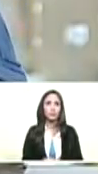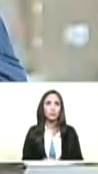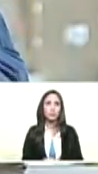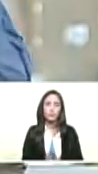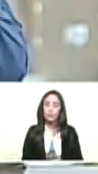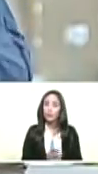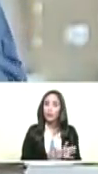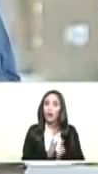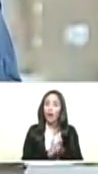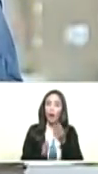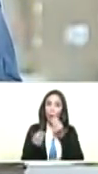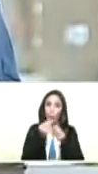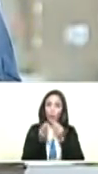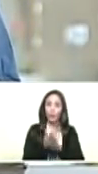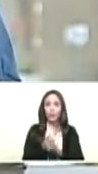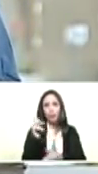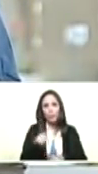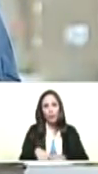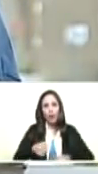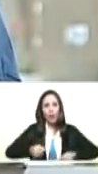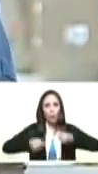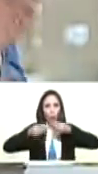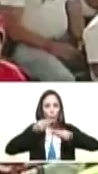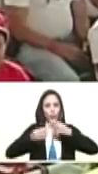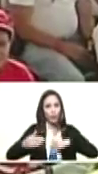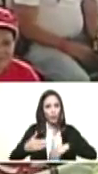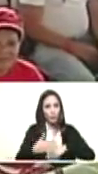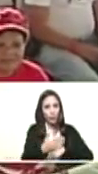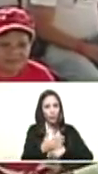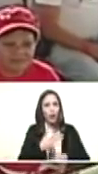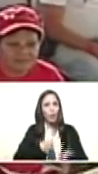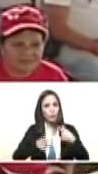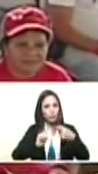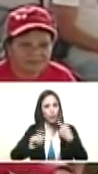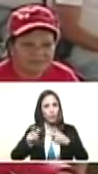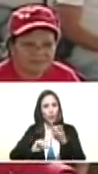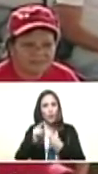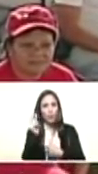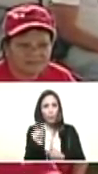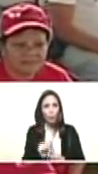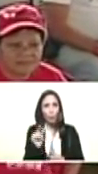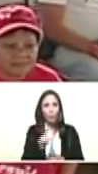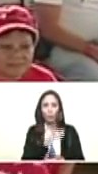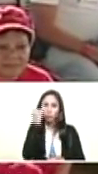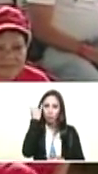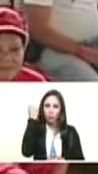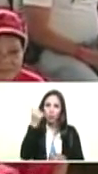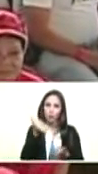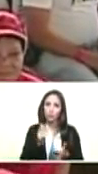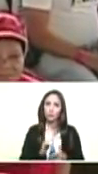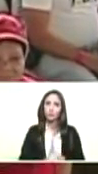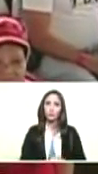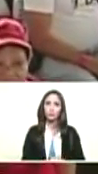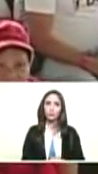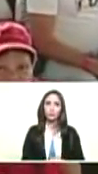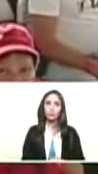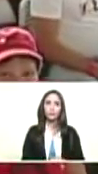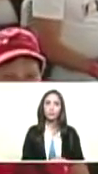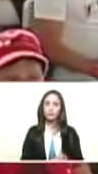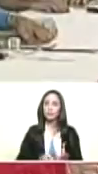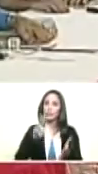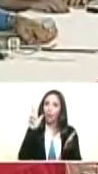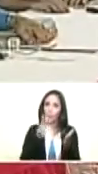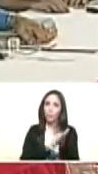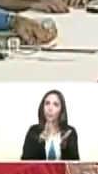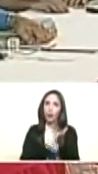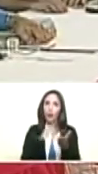Pescadería CLAP, como dice Carlos Sierra, correcto, pescadería CLAP. Buena idea, compadre. Aprobada la propuesta de